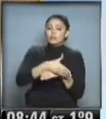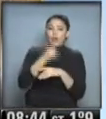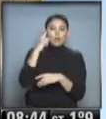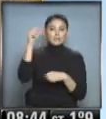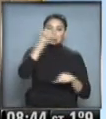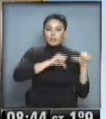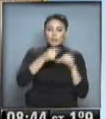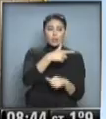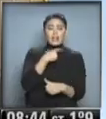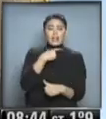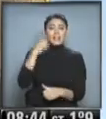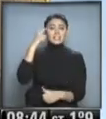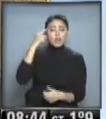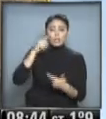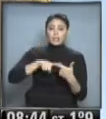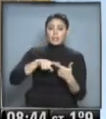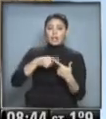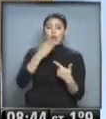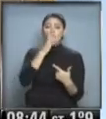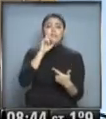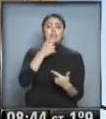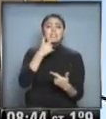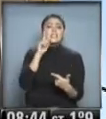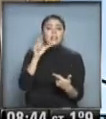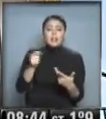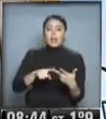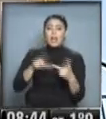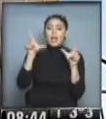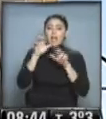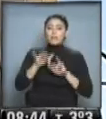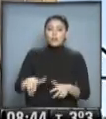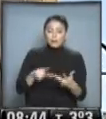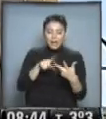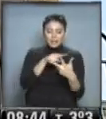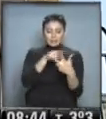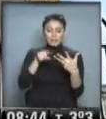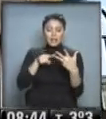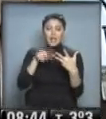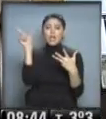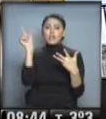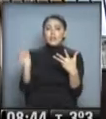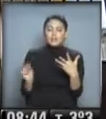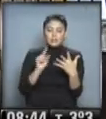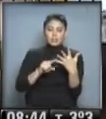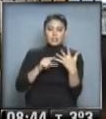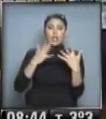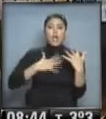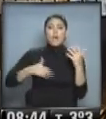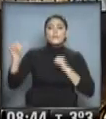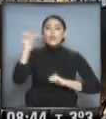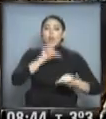sacar psicología, física. Quieren sacar informática, geografía,